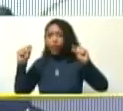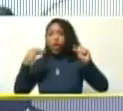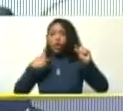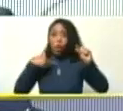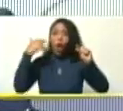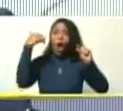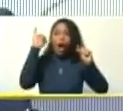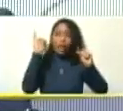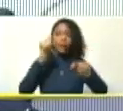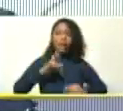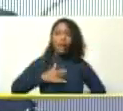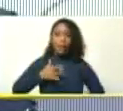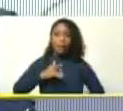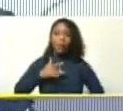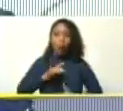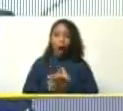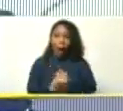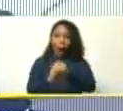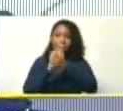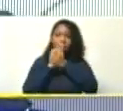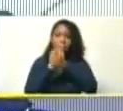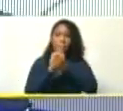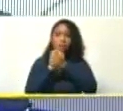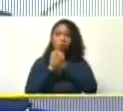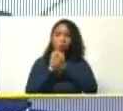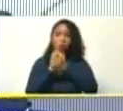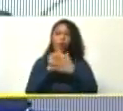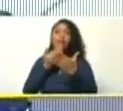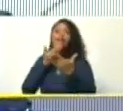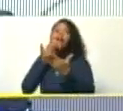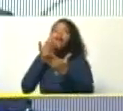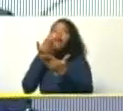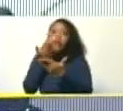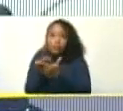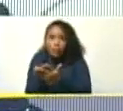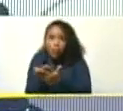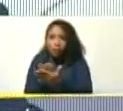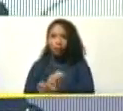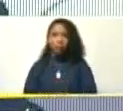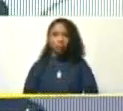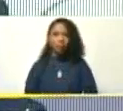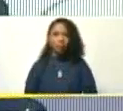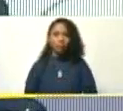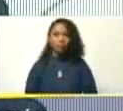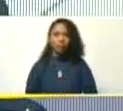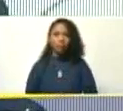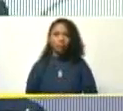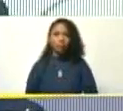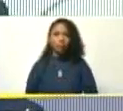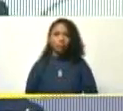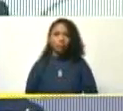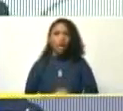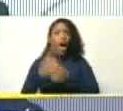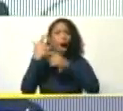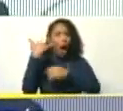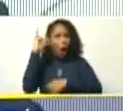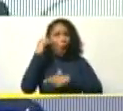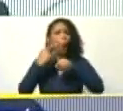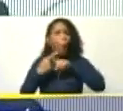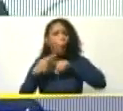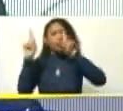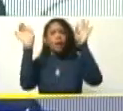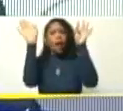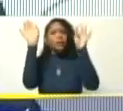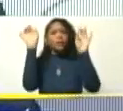el sentimiento de la amistad y de la gratitud. ¿No? Hay otra cita sobre la amistad